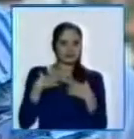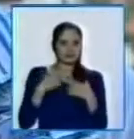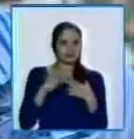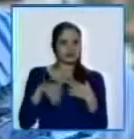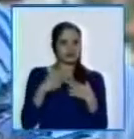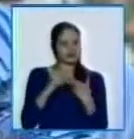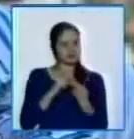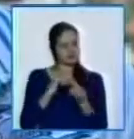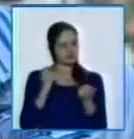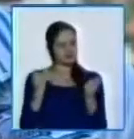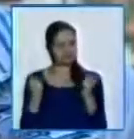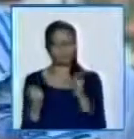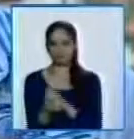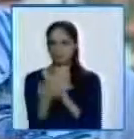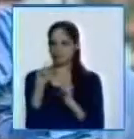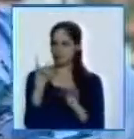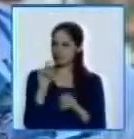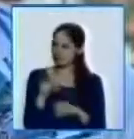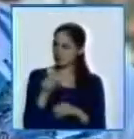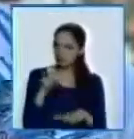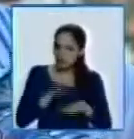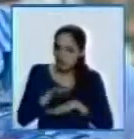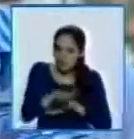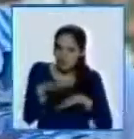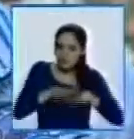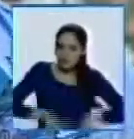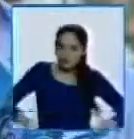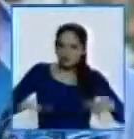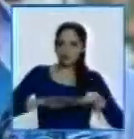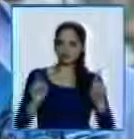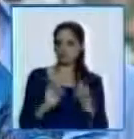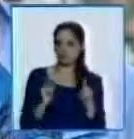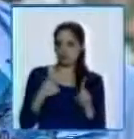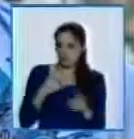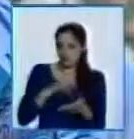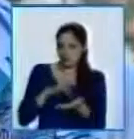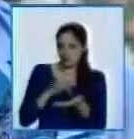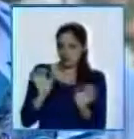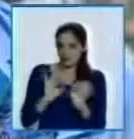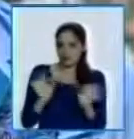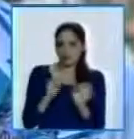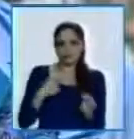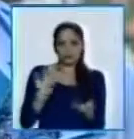en razón y dice uno, el negocio no tuvo nada que ver, no le debo nada a nadie, y